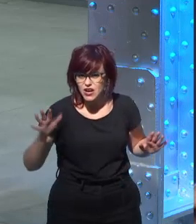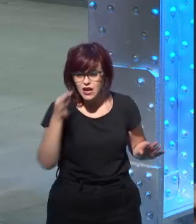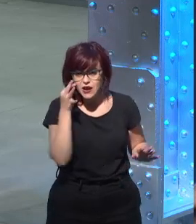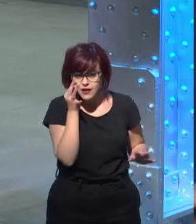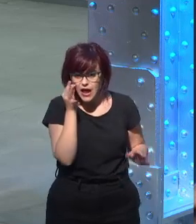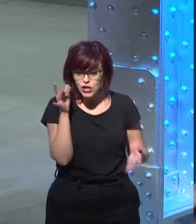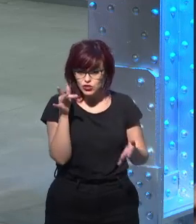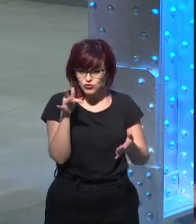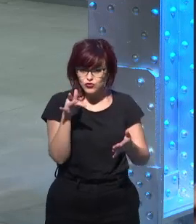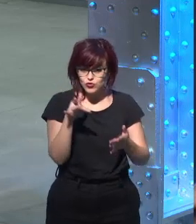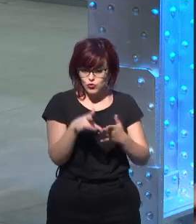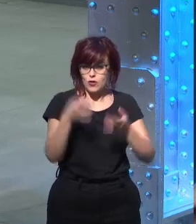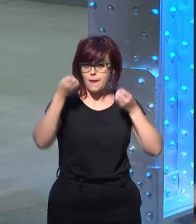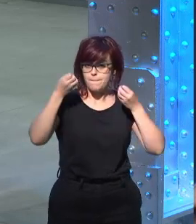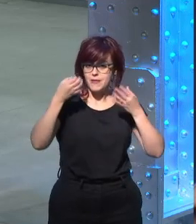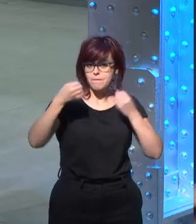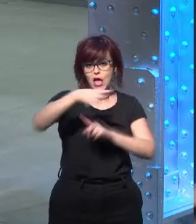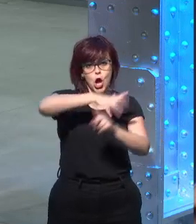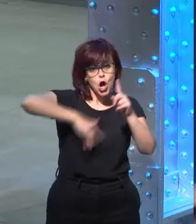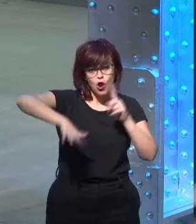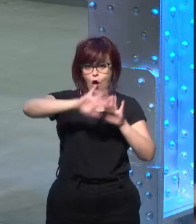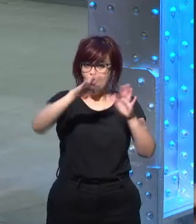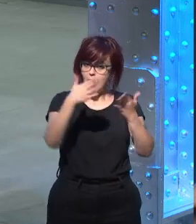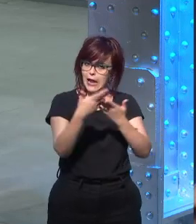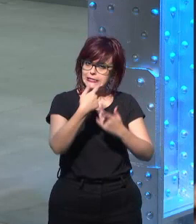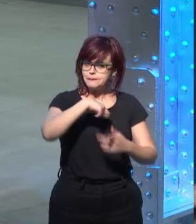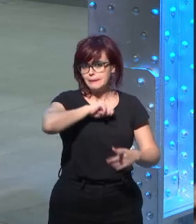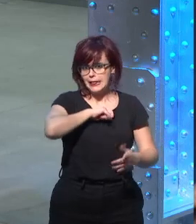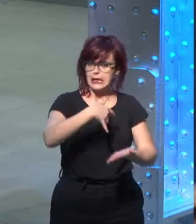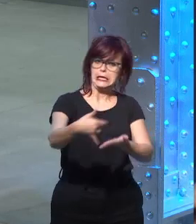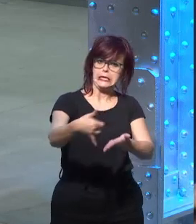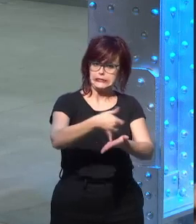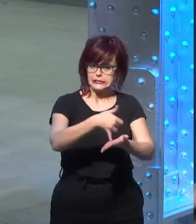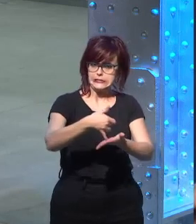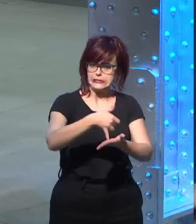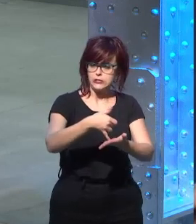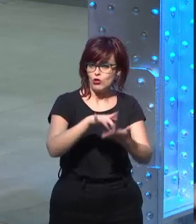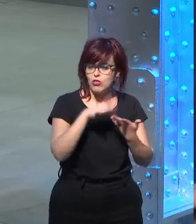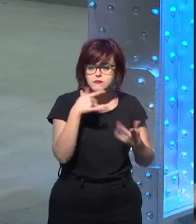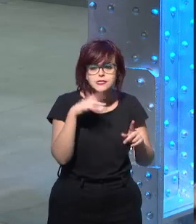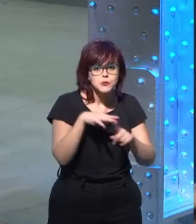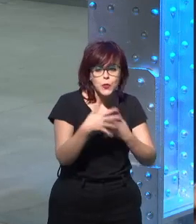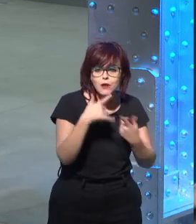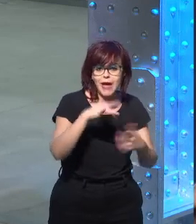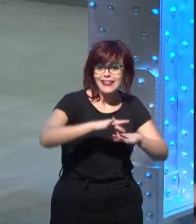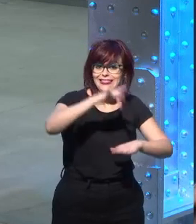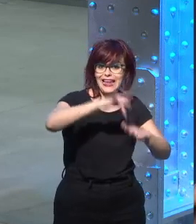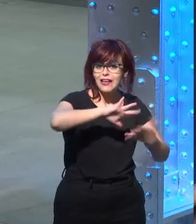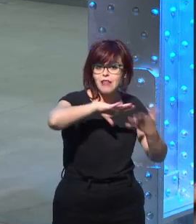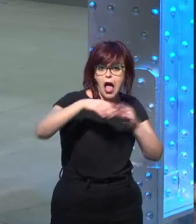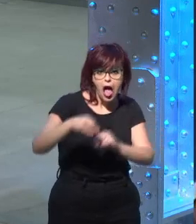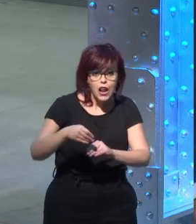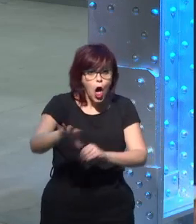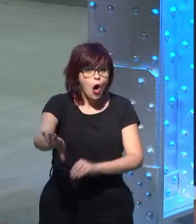le correspondería en un contexto global. Y ha dicho claramente que esto no es una opción. La digitalización no es una opción, es